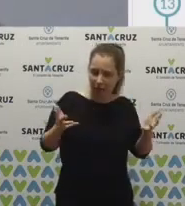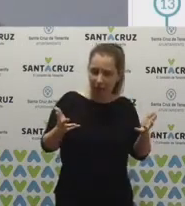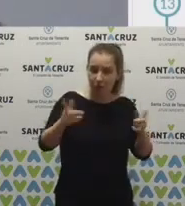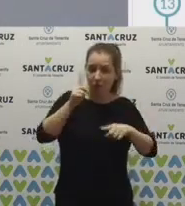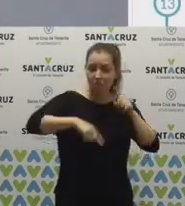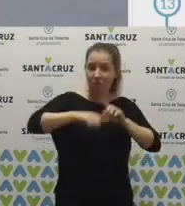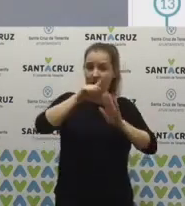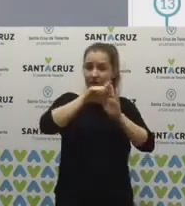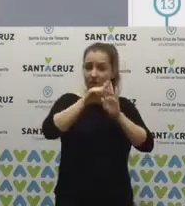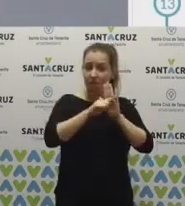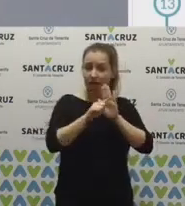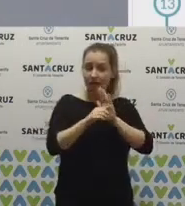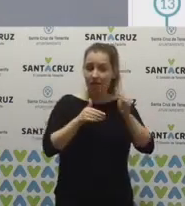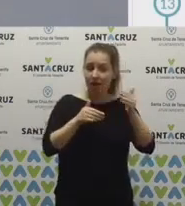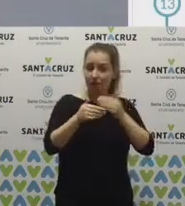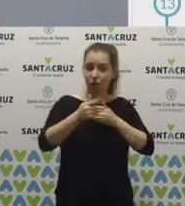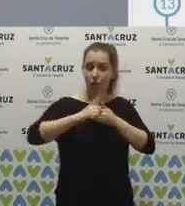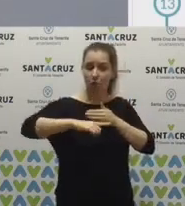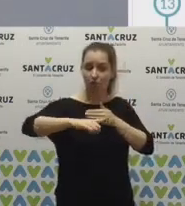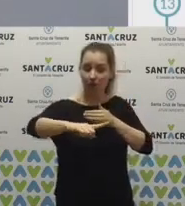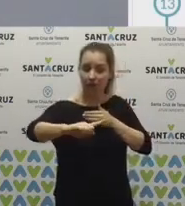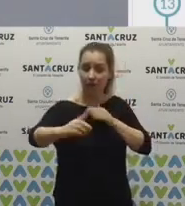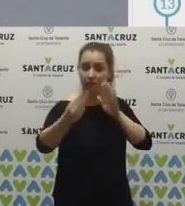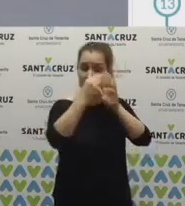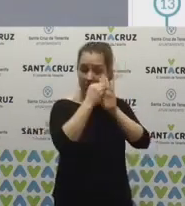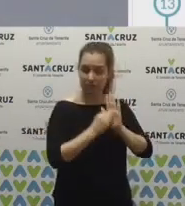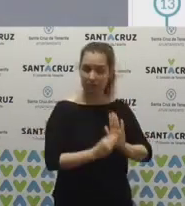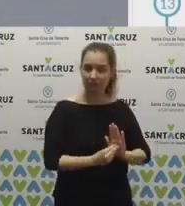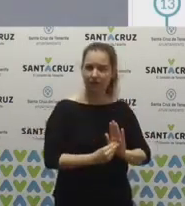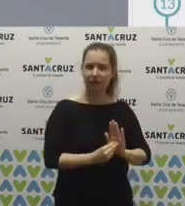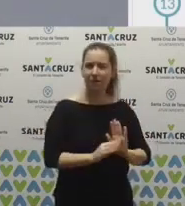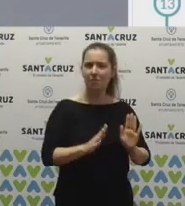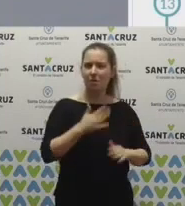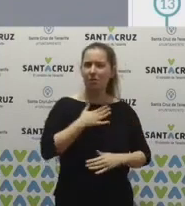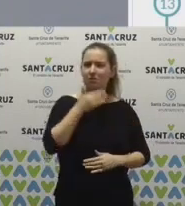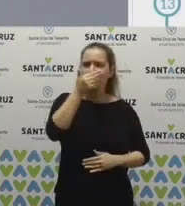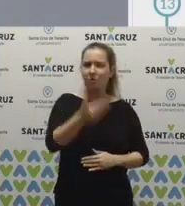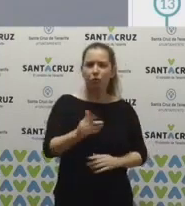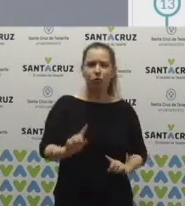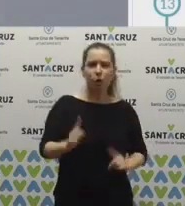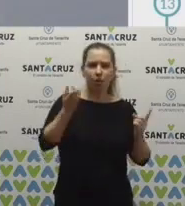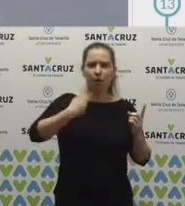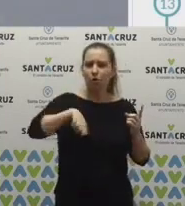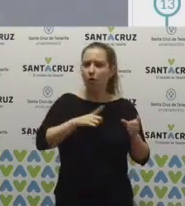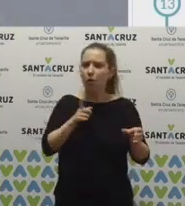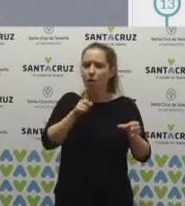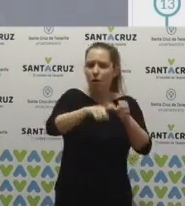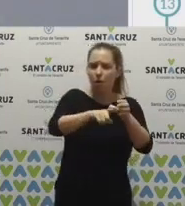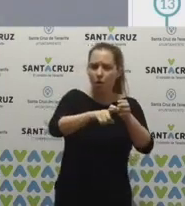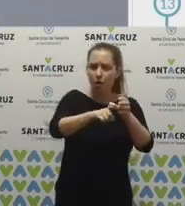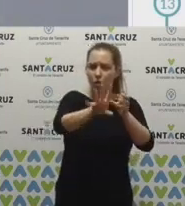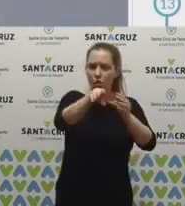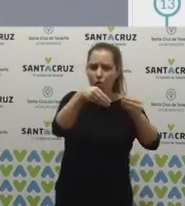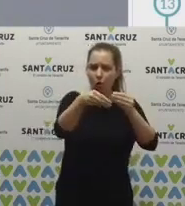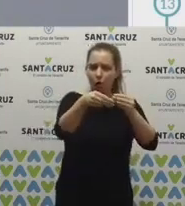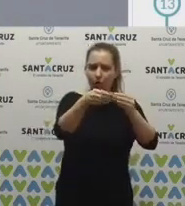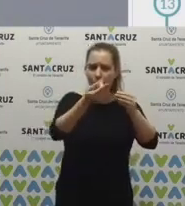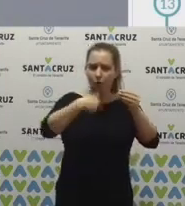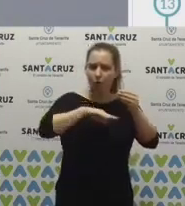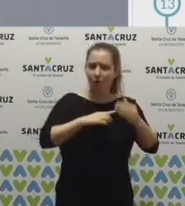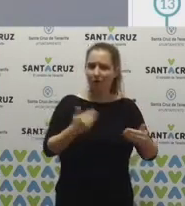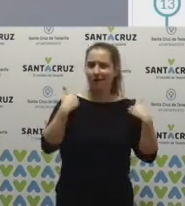las próximas semanas en los próximos meses pero para también más importante no que participemos nosotros de ese documento base sino que